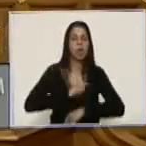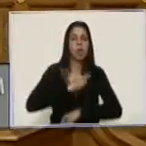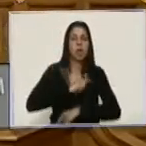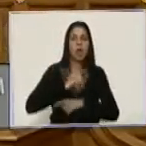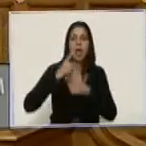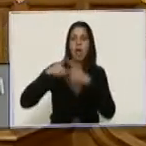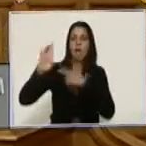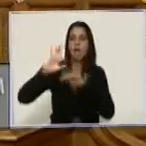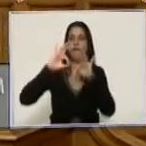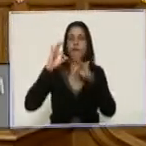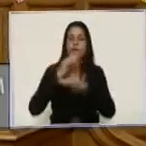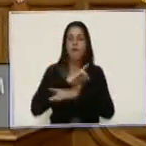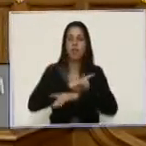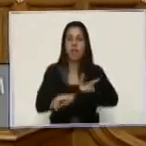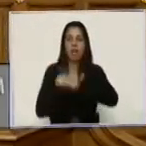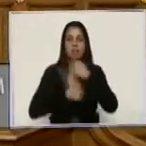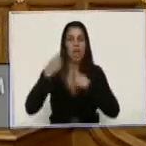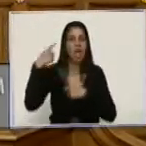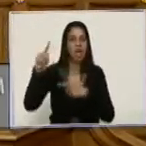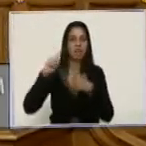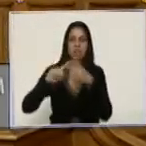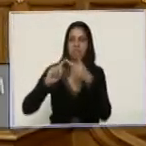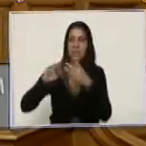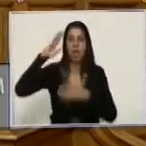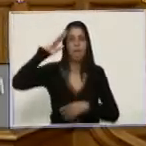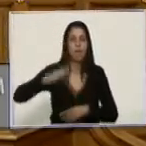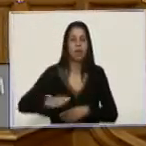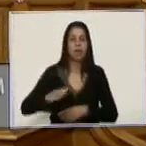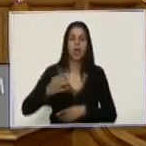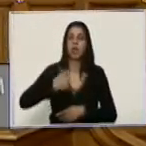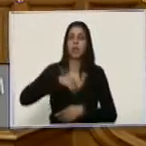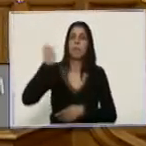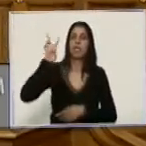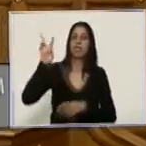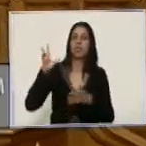la Fuerza Armada que tenga. No podemos ceder en eso.